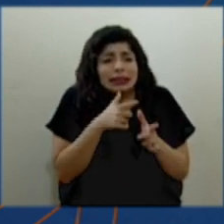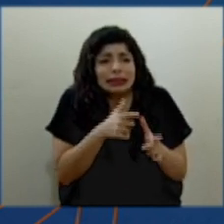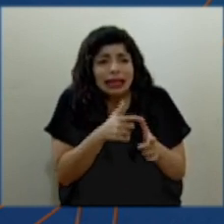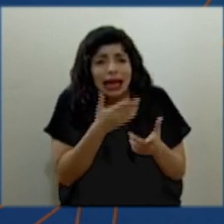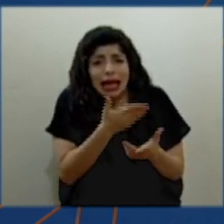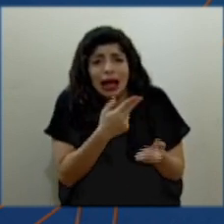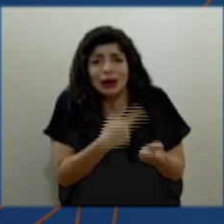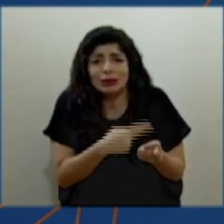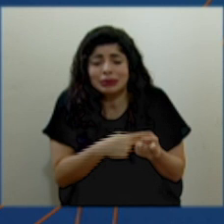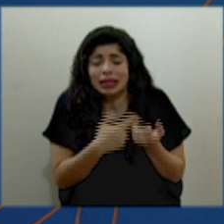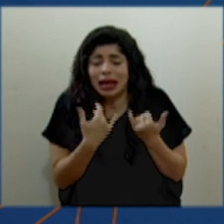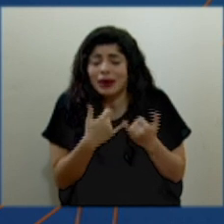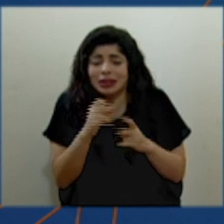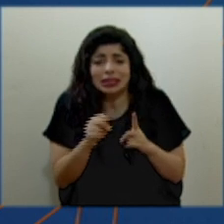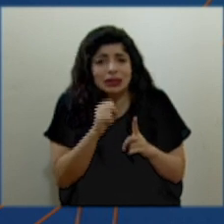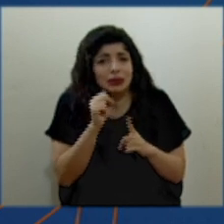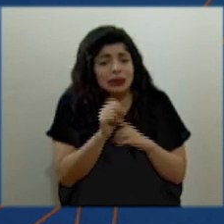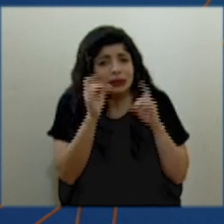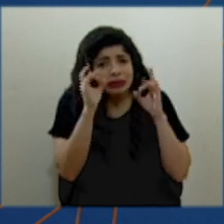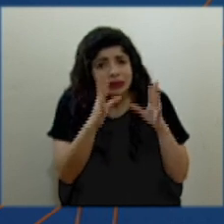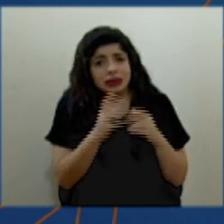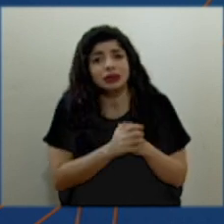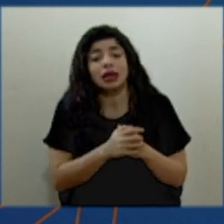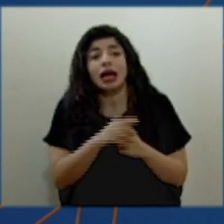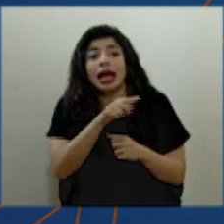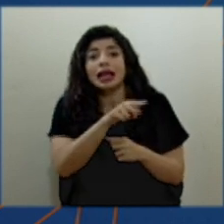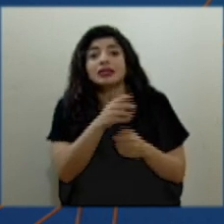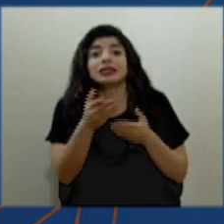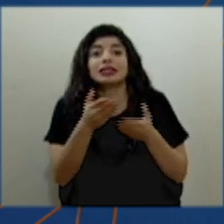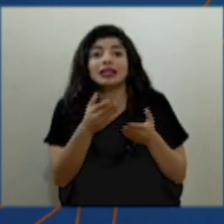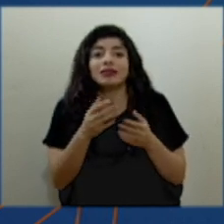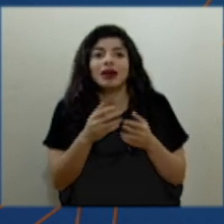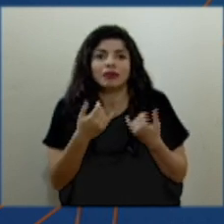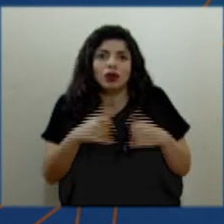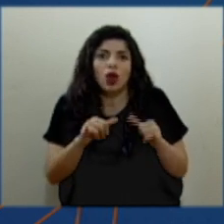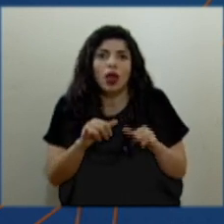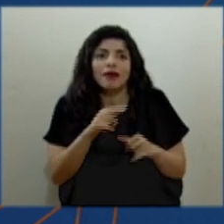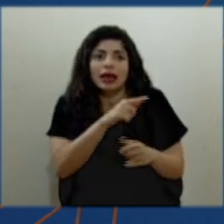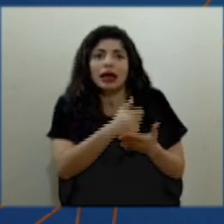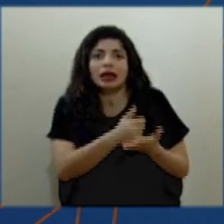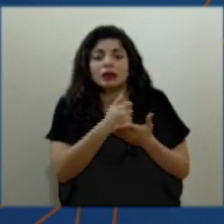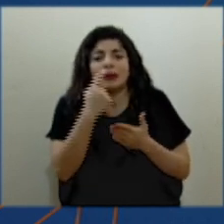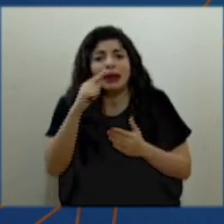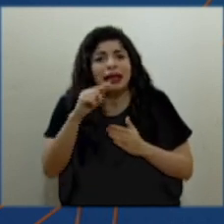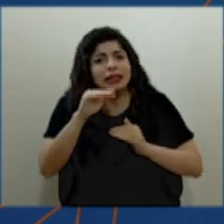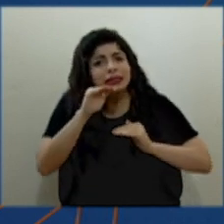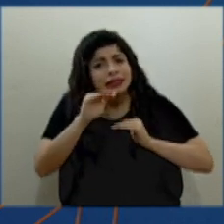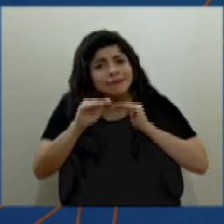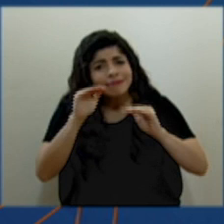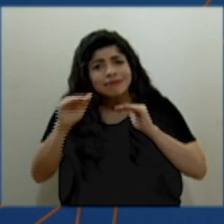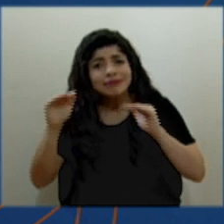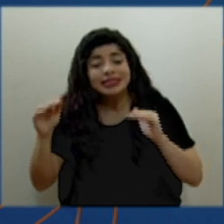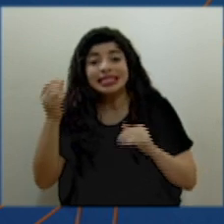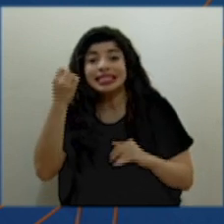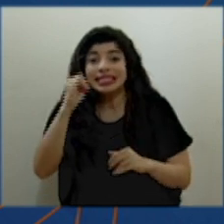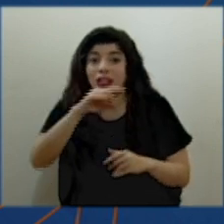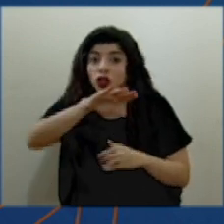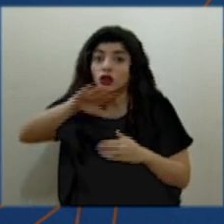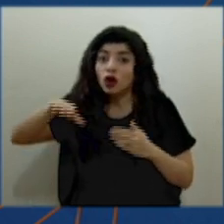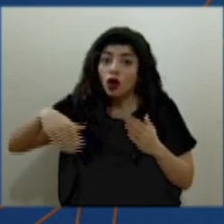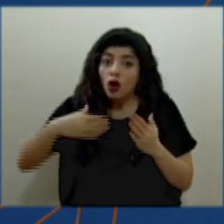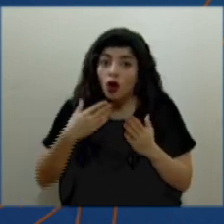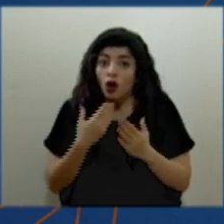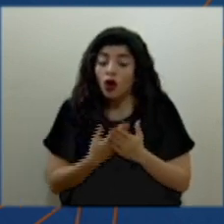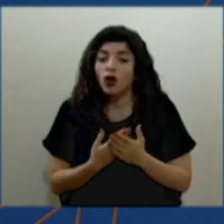viviendo en hospitales. Y esto, pues, que también sirva y sigue sirviendo al llamado de que si todos nos